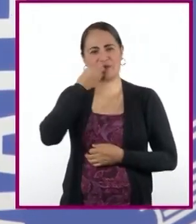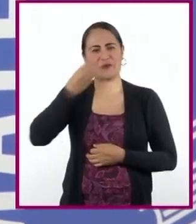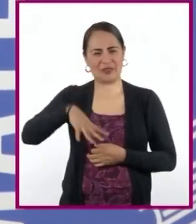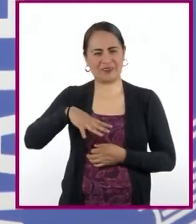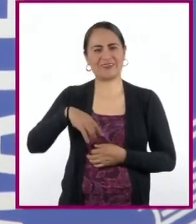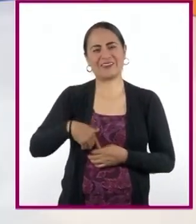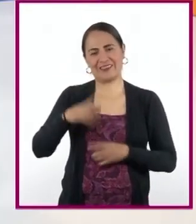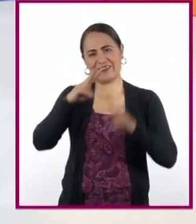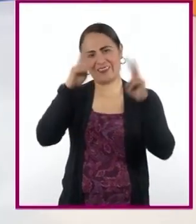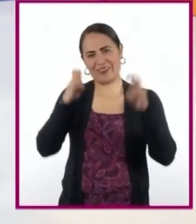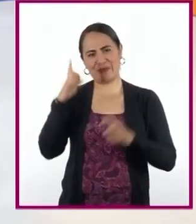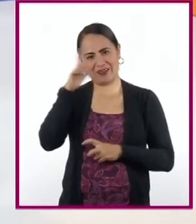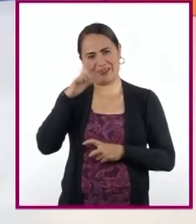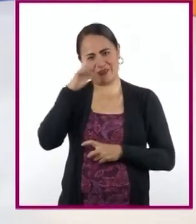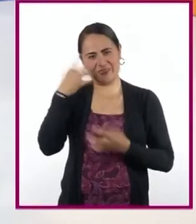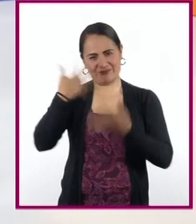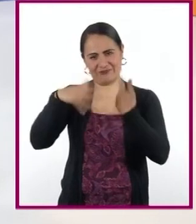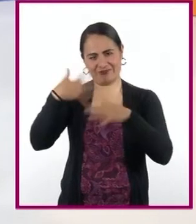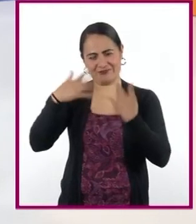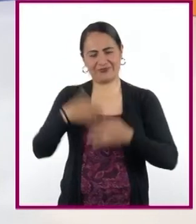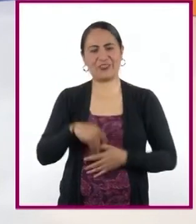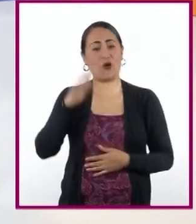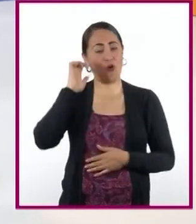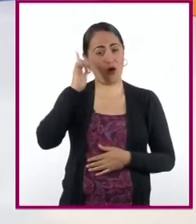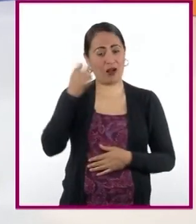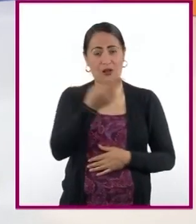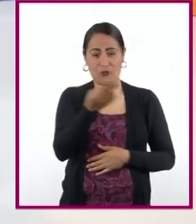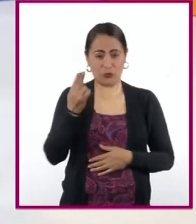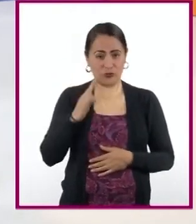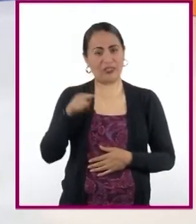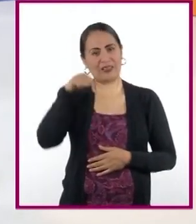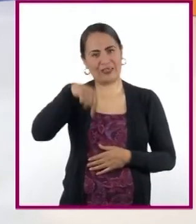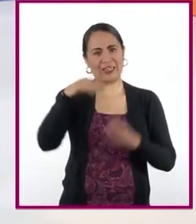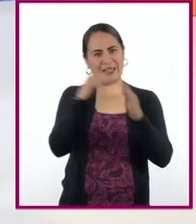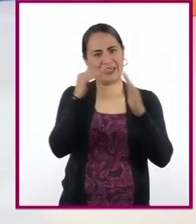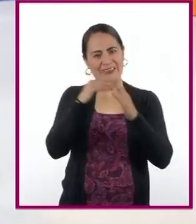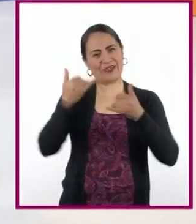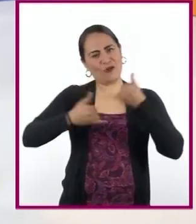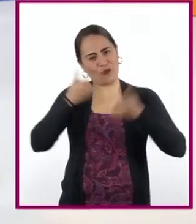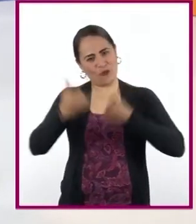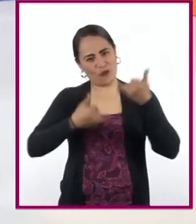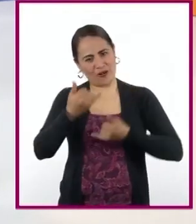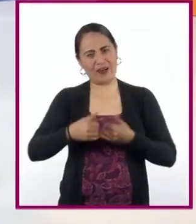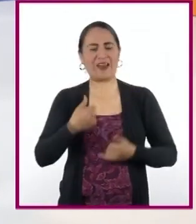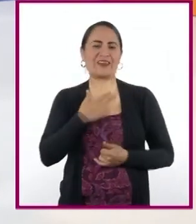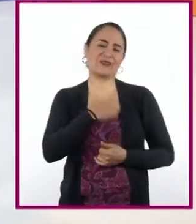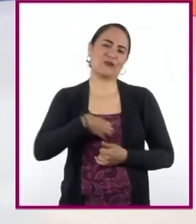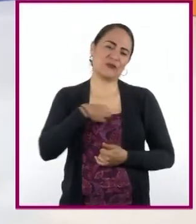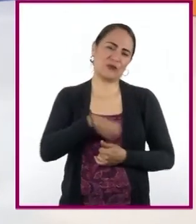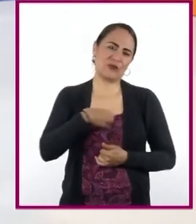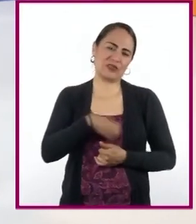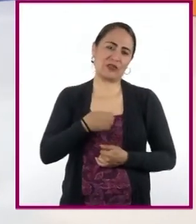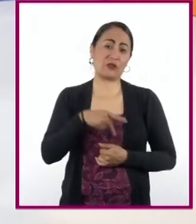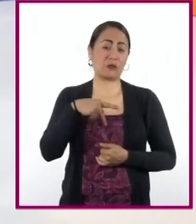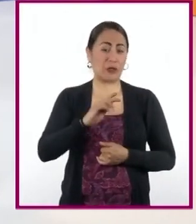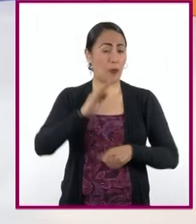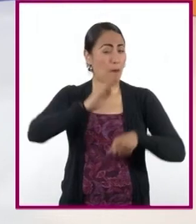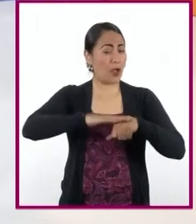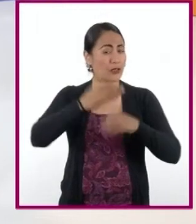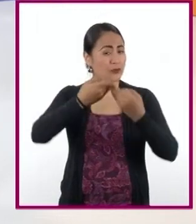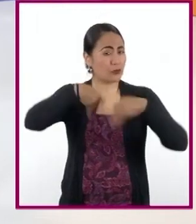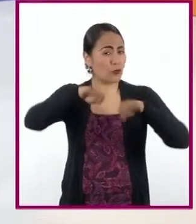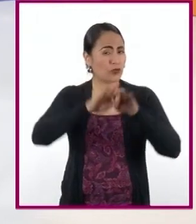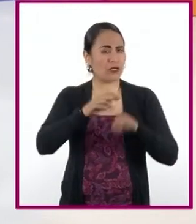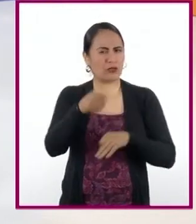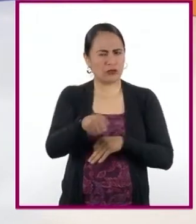lenguaje. Espero que ustedes también hayan jugado en casa y que se hayan divertido con este juego, pero sobre todo que les